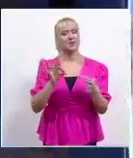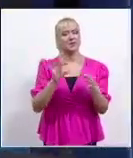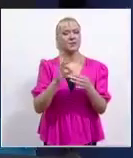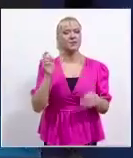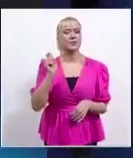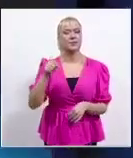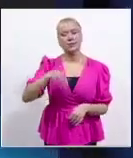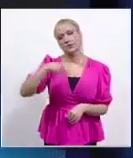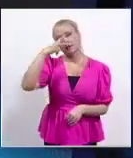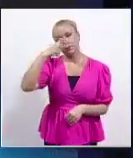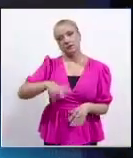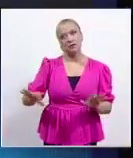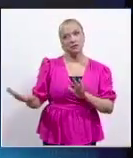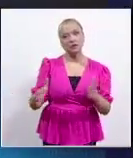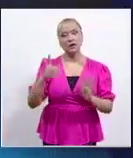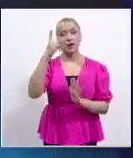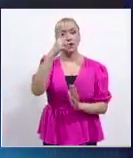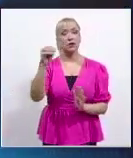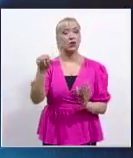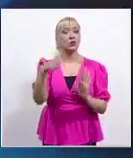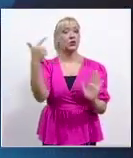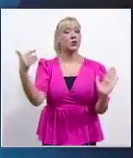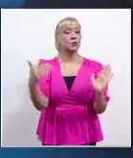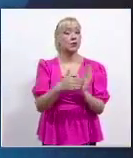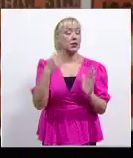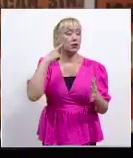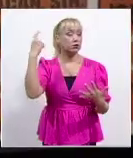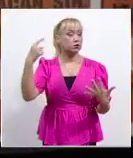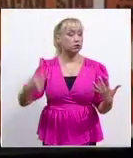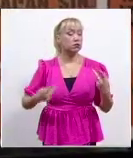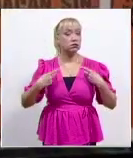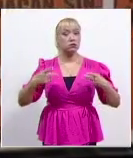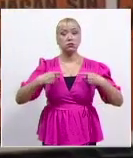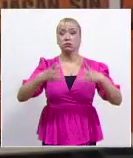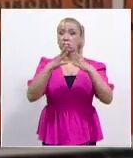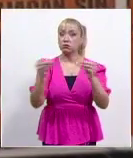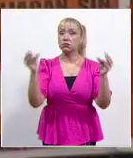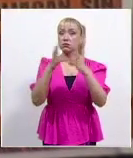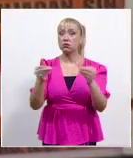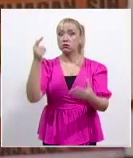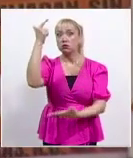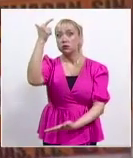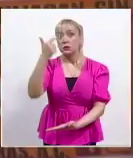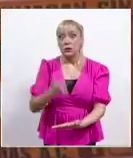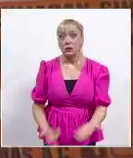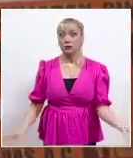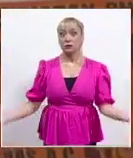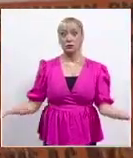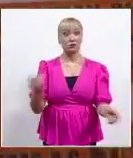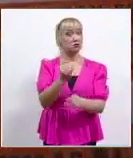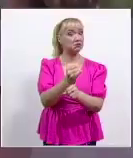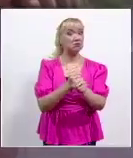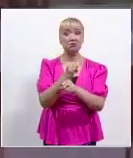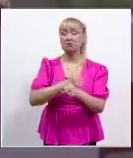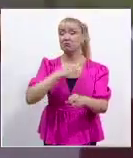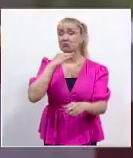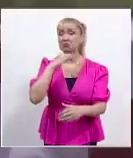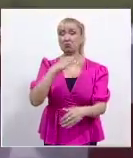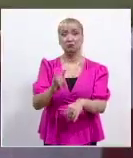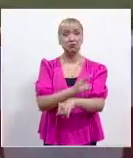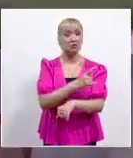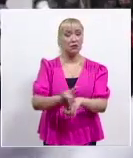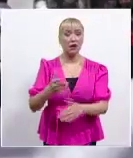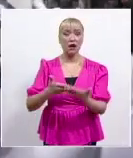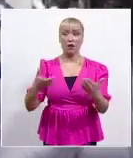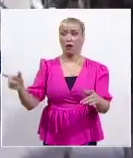que en México hay casi 112,000 casos de personas desaparecidas en los que existe una inadecuada investigación, por lo que el Comité